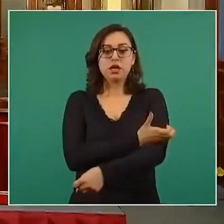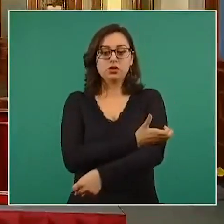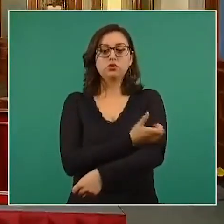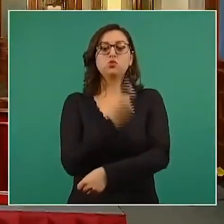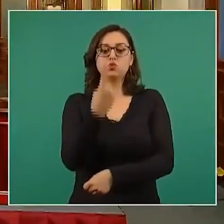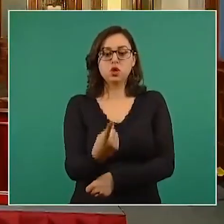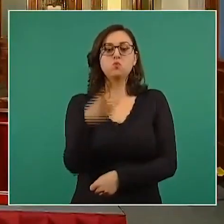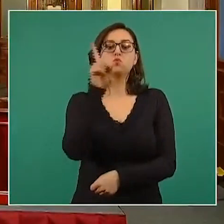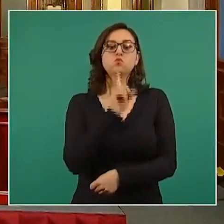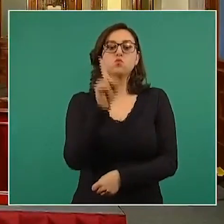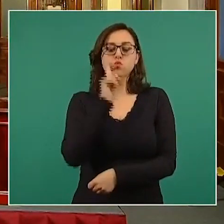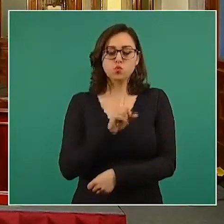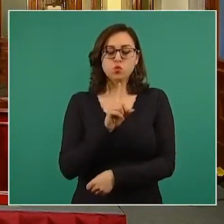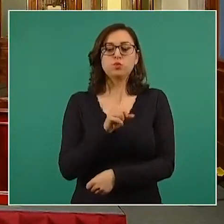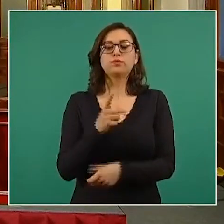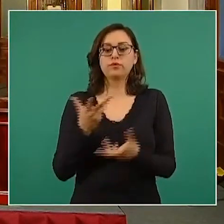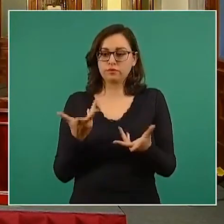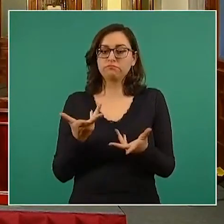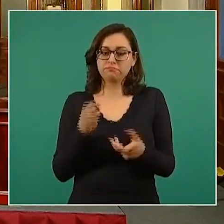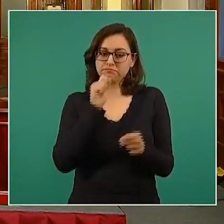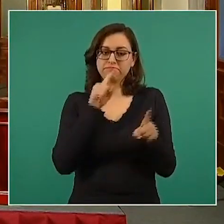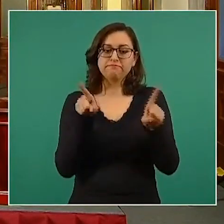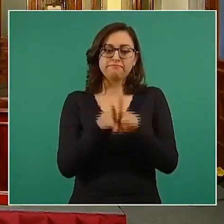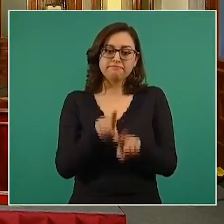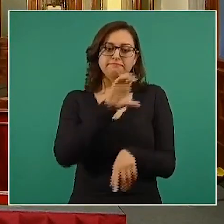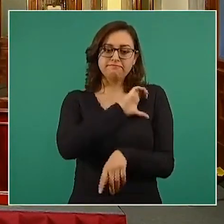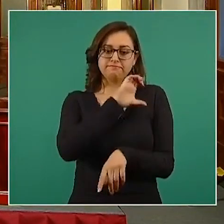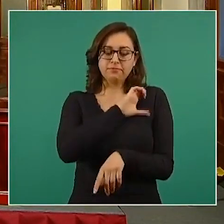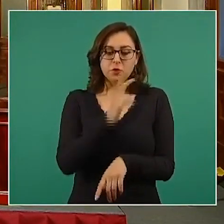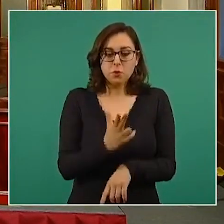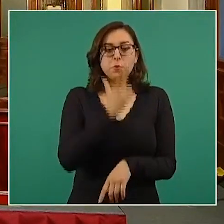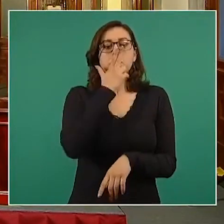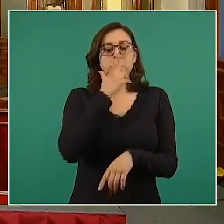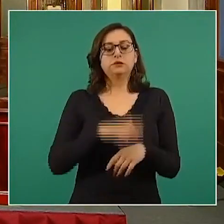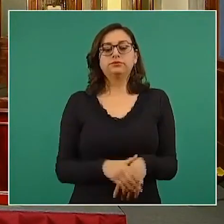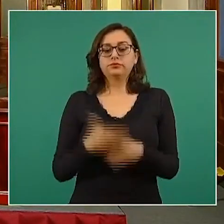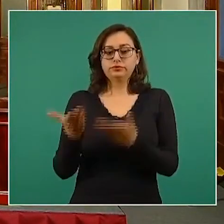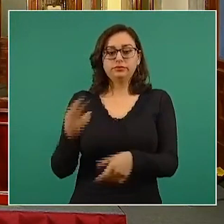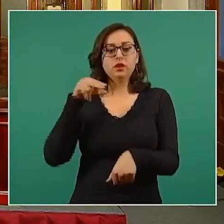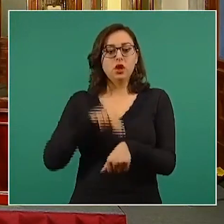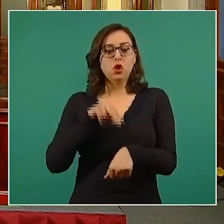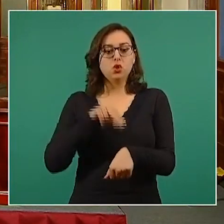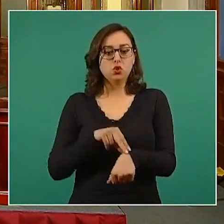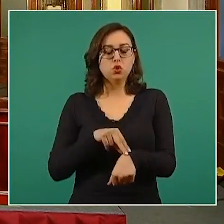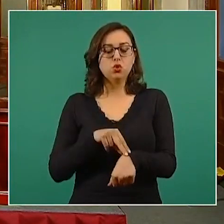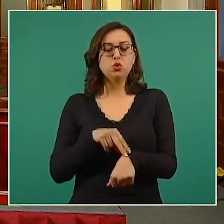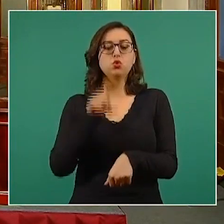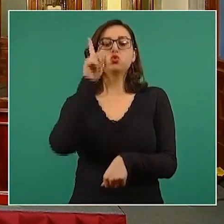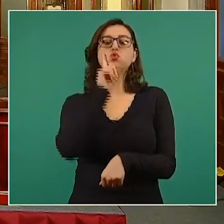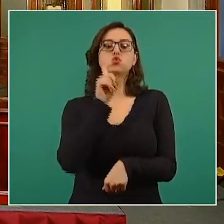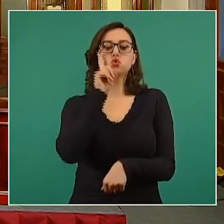y una compañera muy apreciados también por todos nosotros. En primer lugar, hablará la doctora Célida Duque,